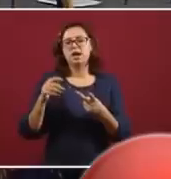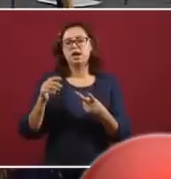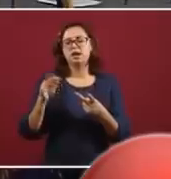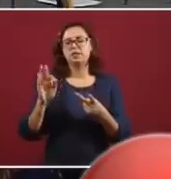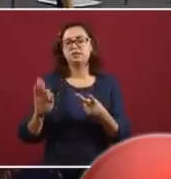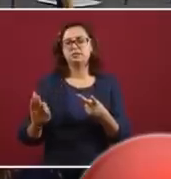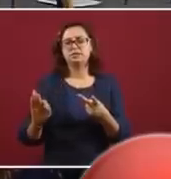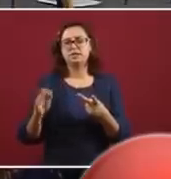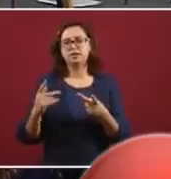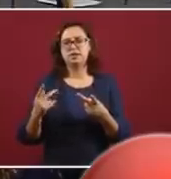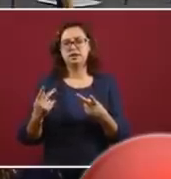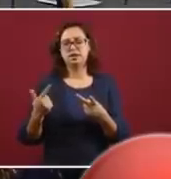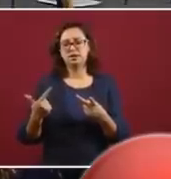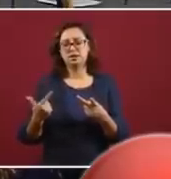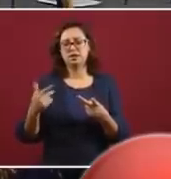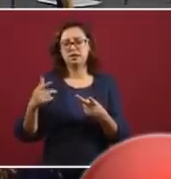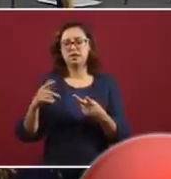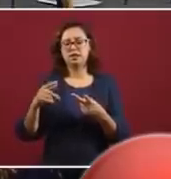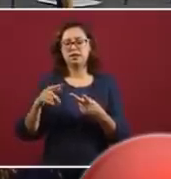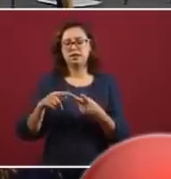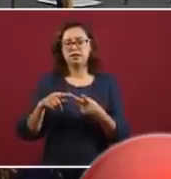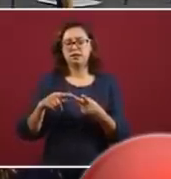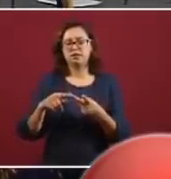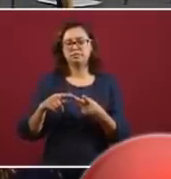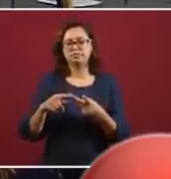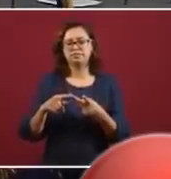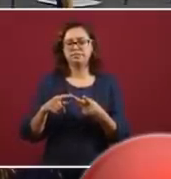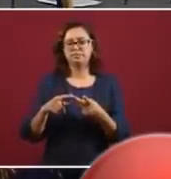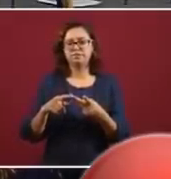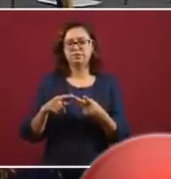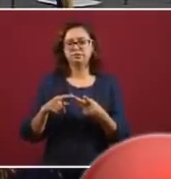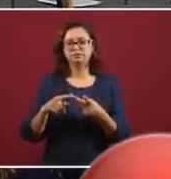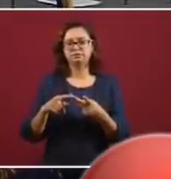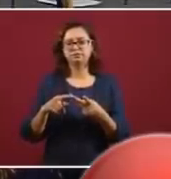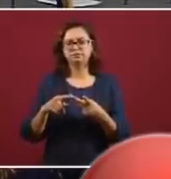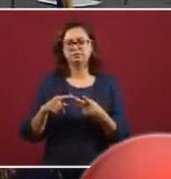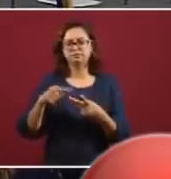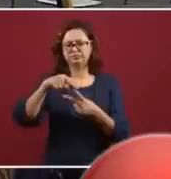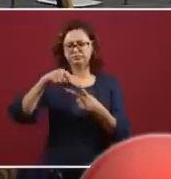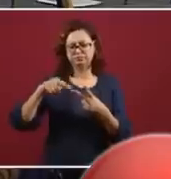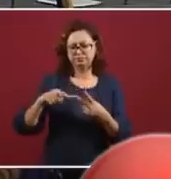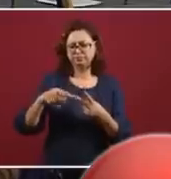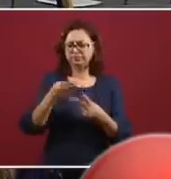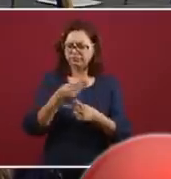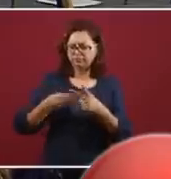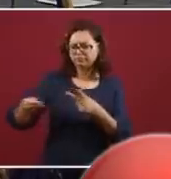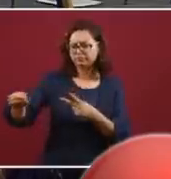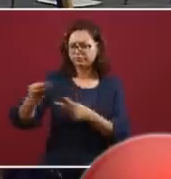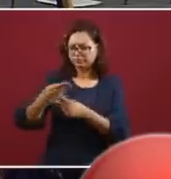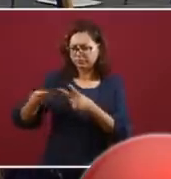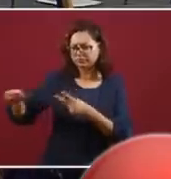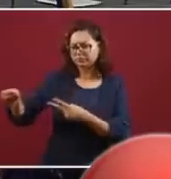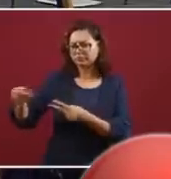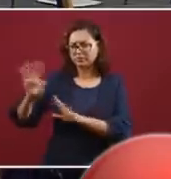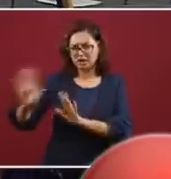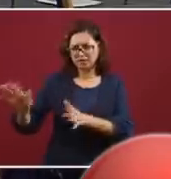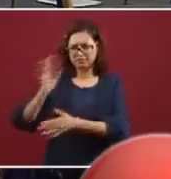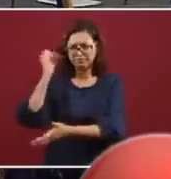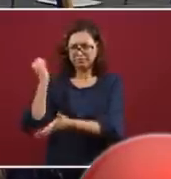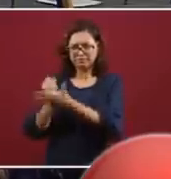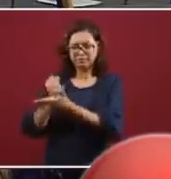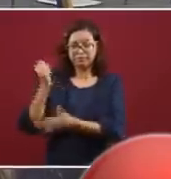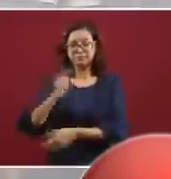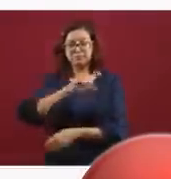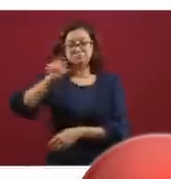favor. Efectos de la cancelación. Quedan movilitados, ya les decía, para seguir operando.